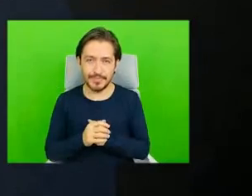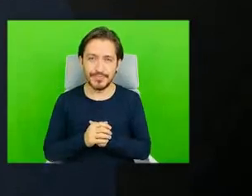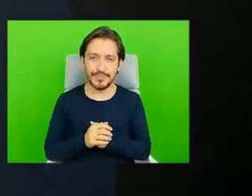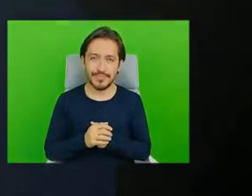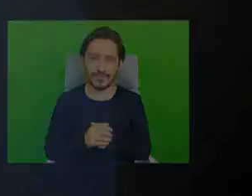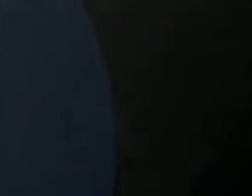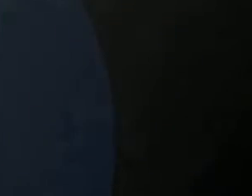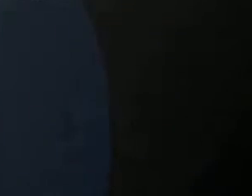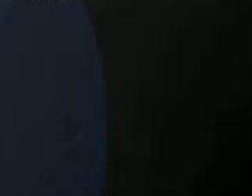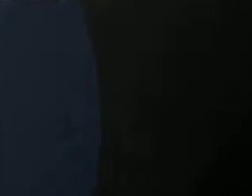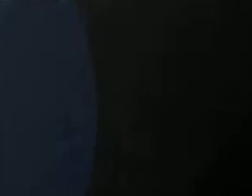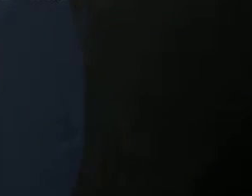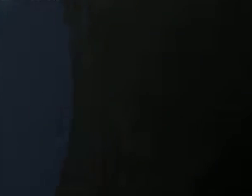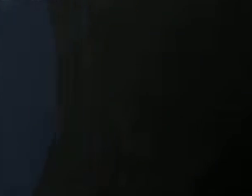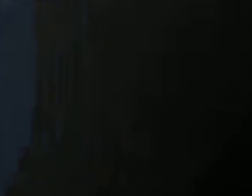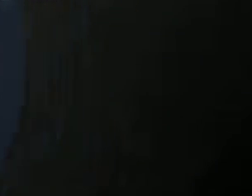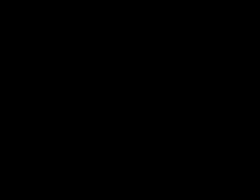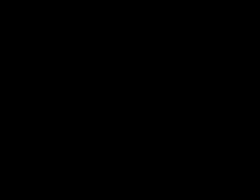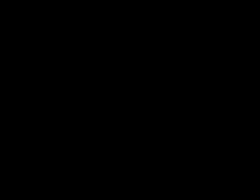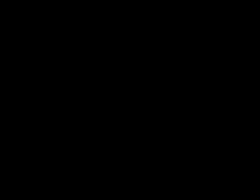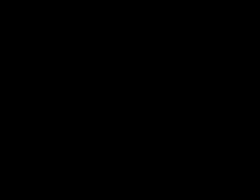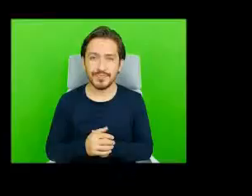con Cultura Jalisco.